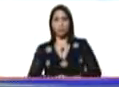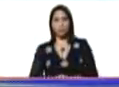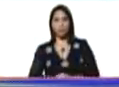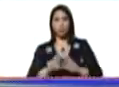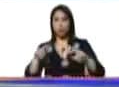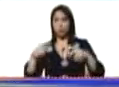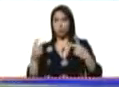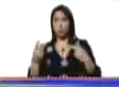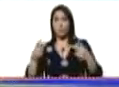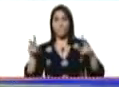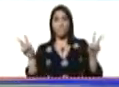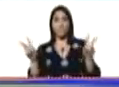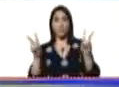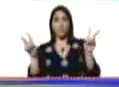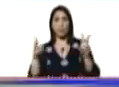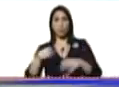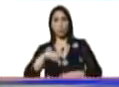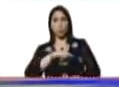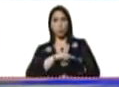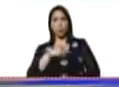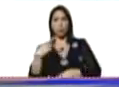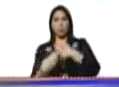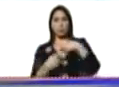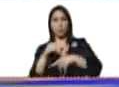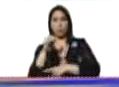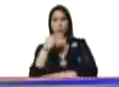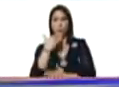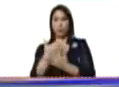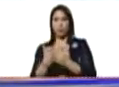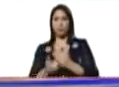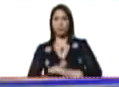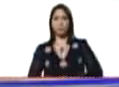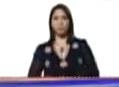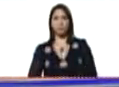nueva victoria para nuestra revolución. Gracias, camarada.